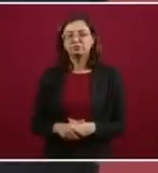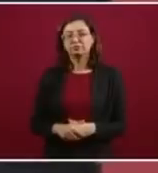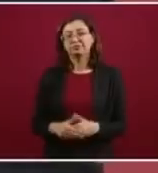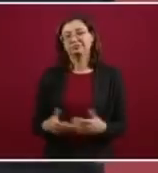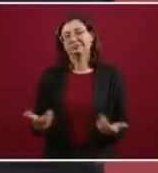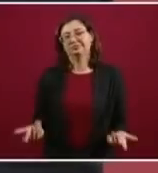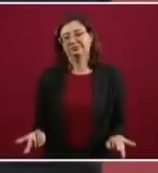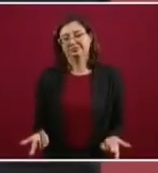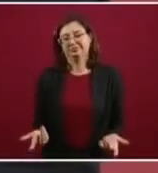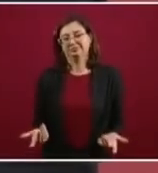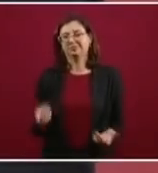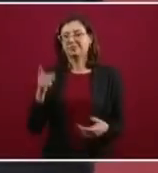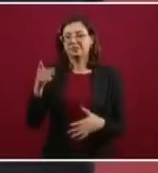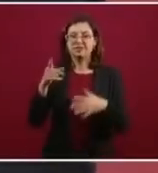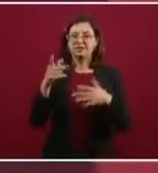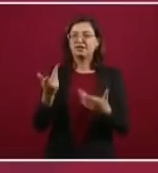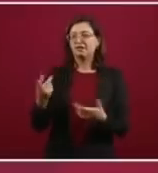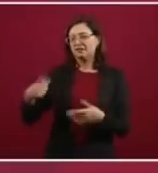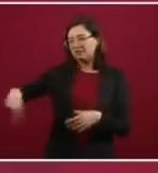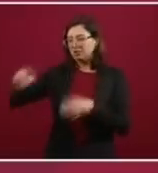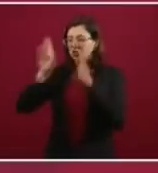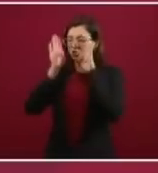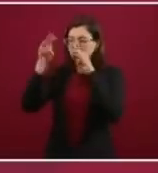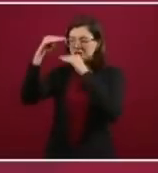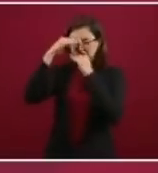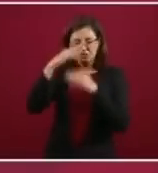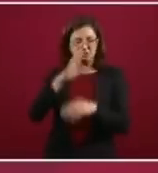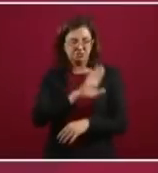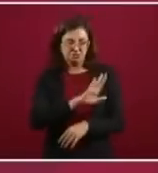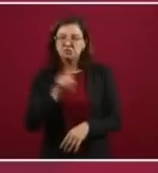buscar a Maximiliano,